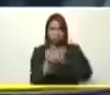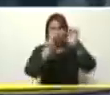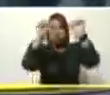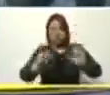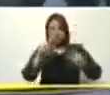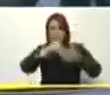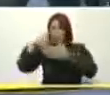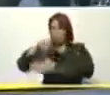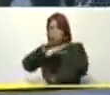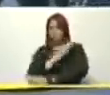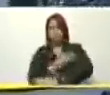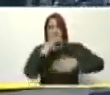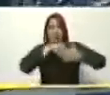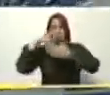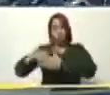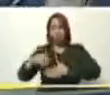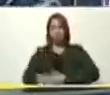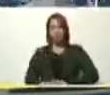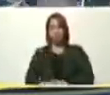poder electoral.